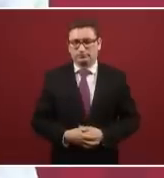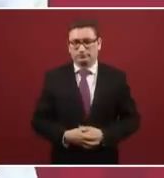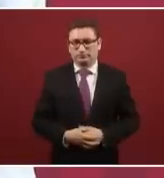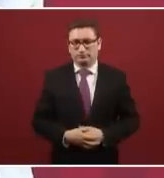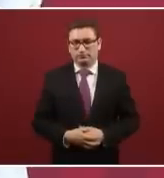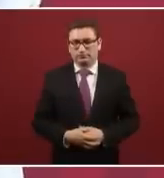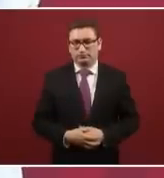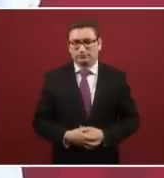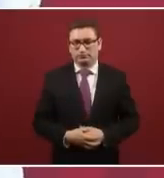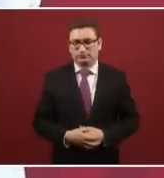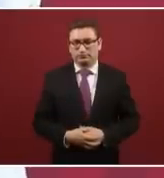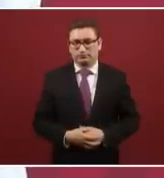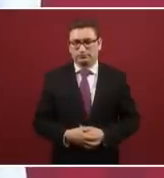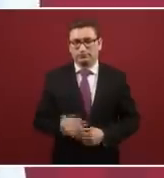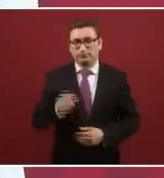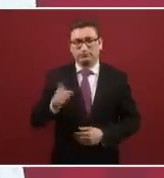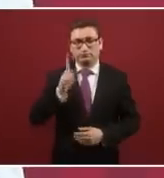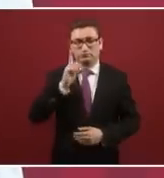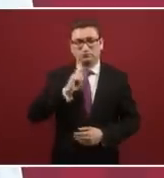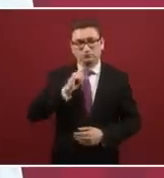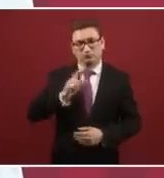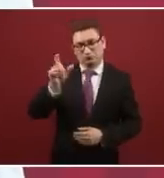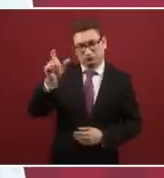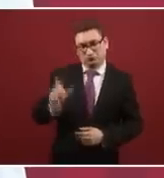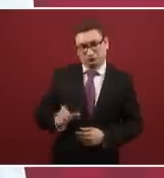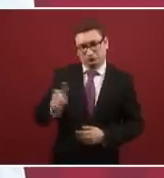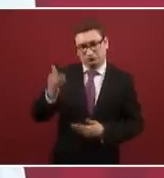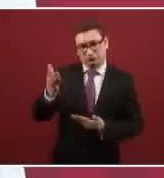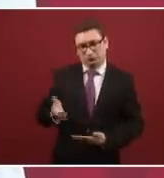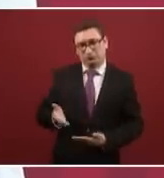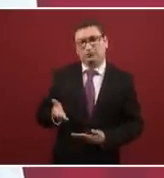Es una mujer ejemplar,